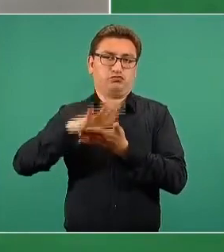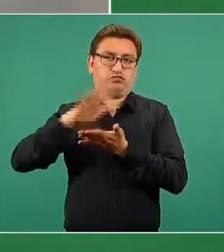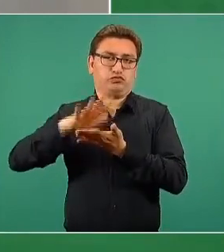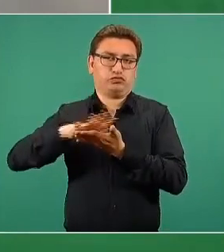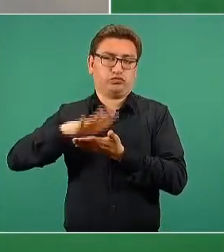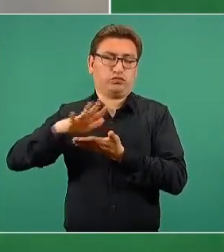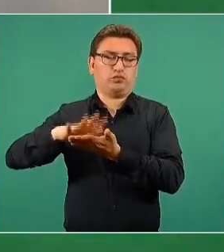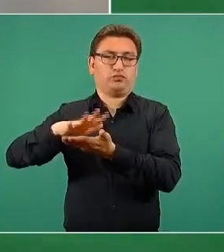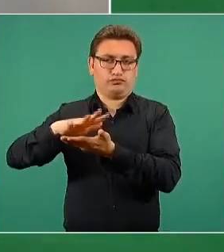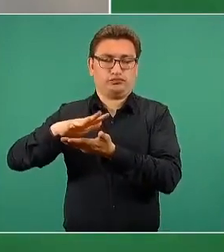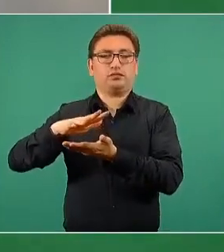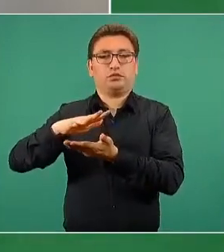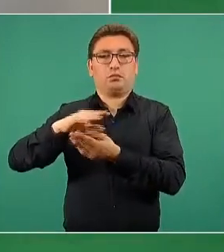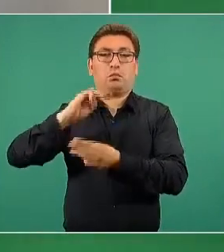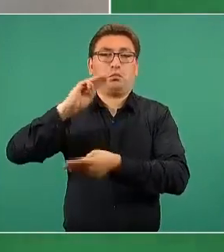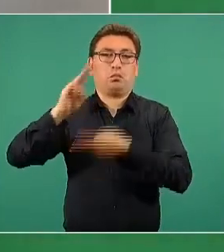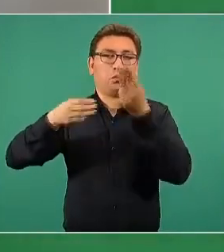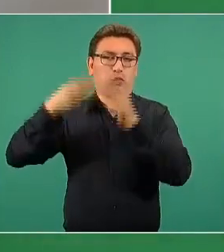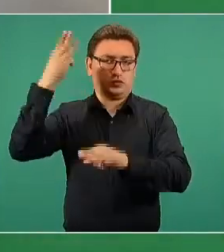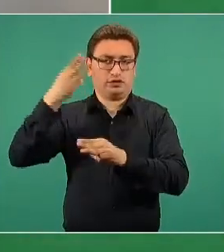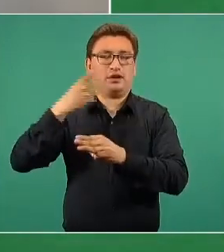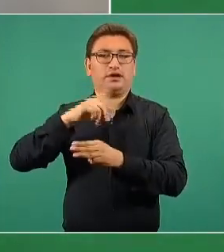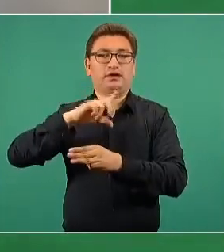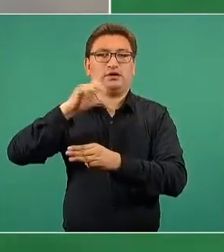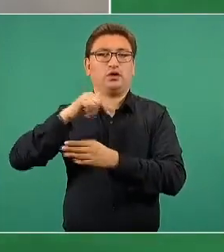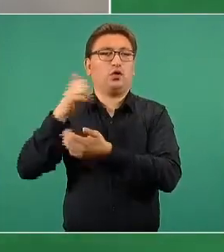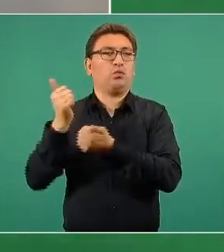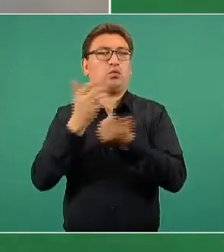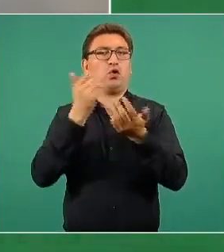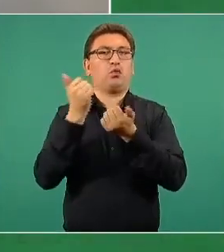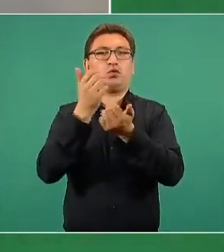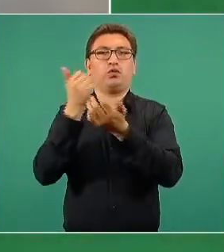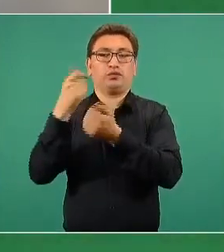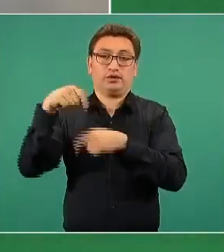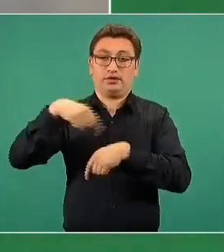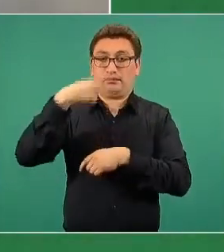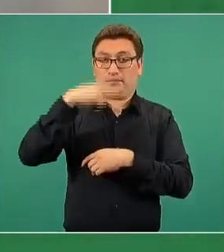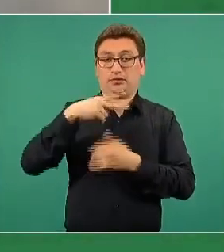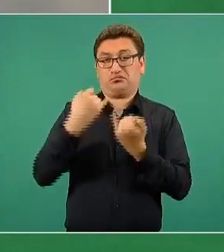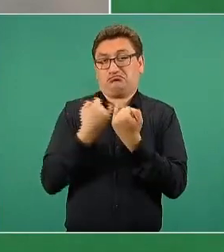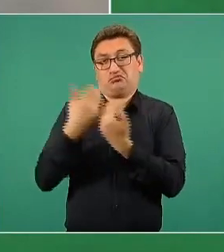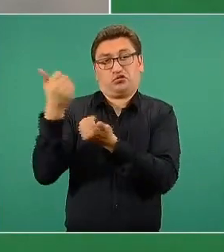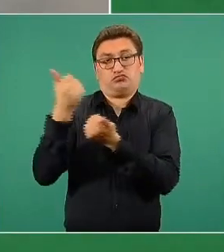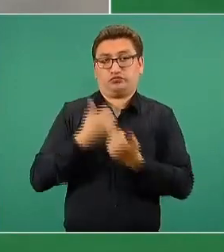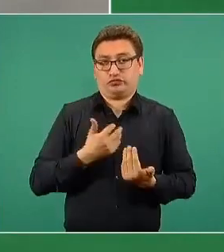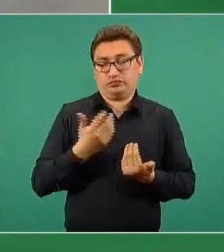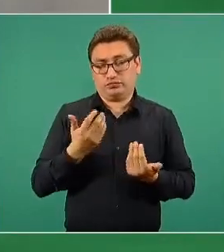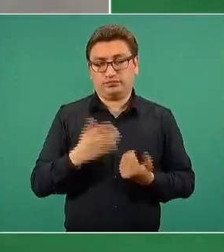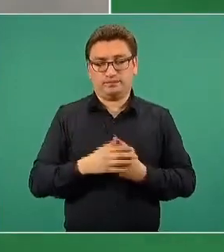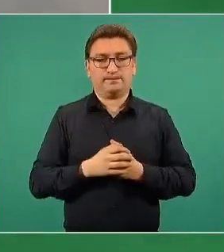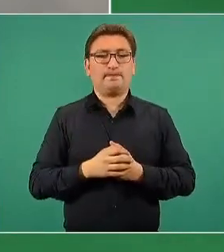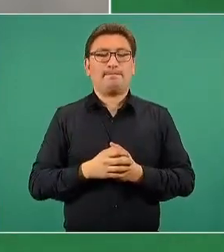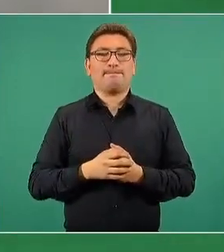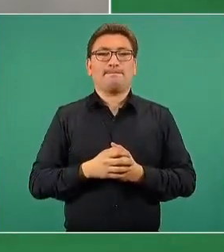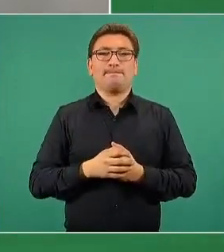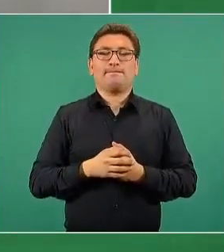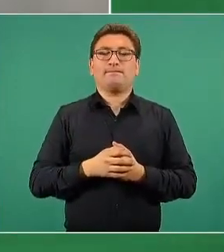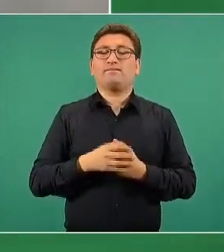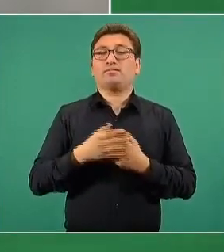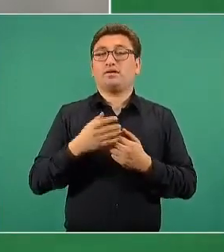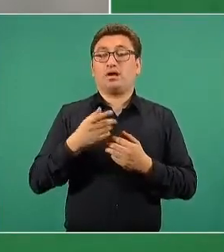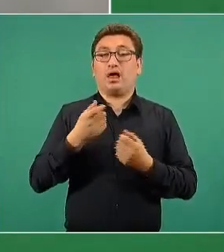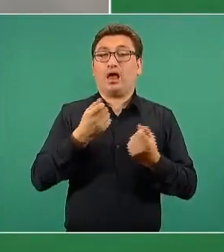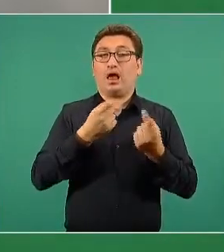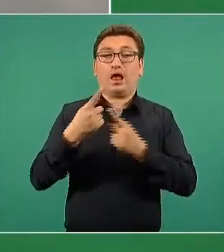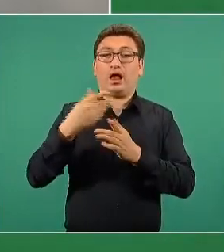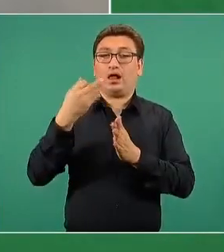de esta vacuna a nivel mundial y las entregas a nuestro país. Sobre las entregas que